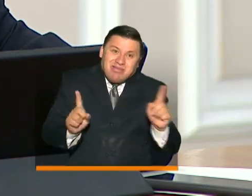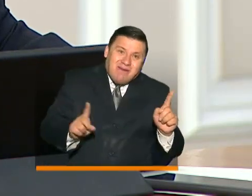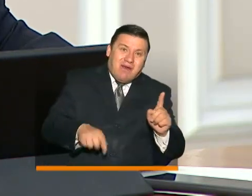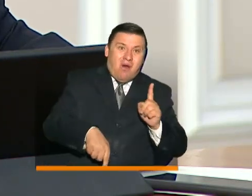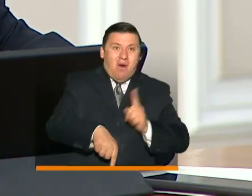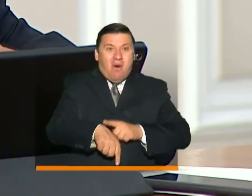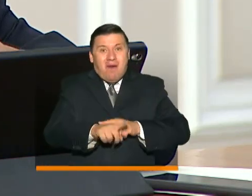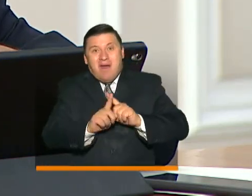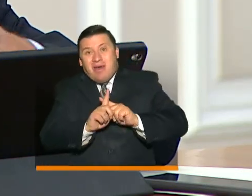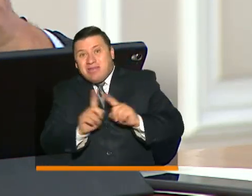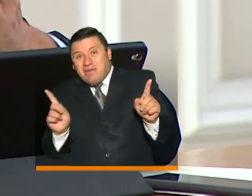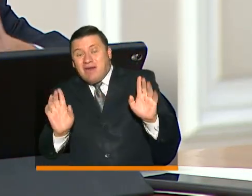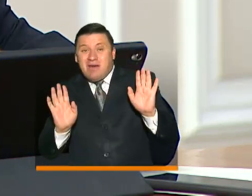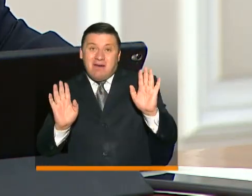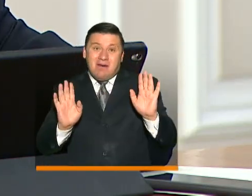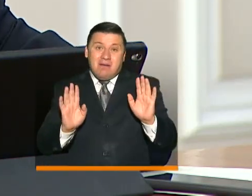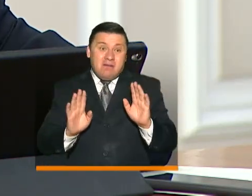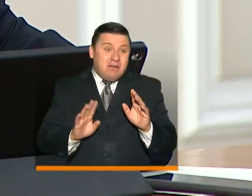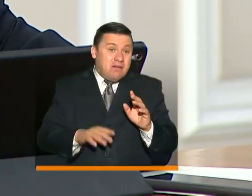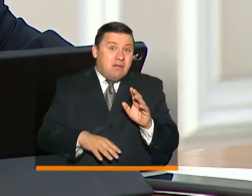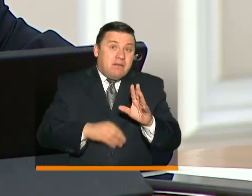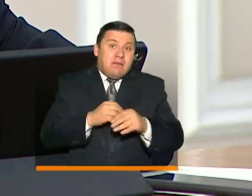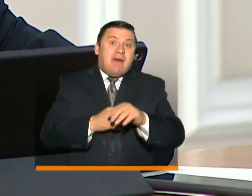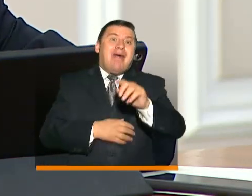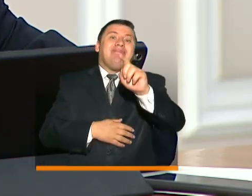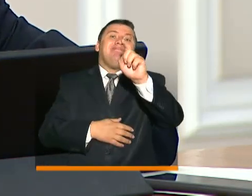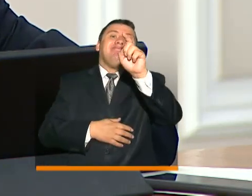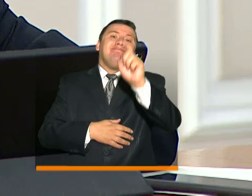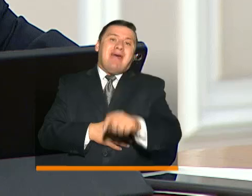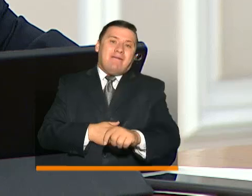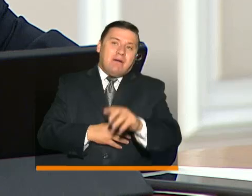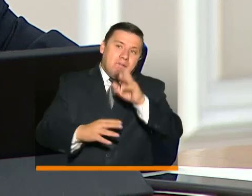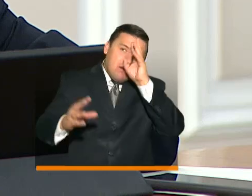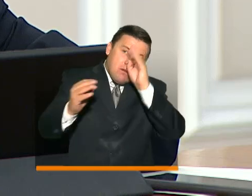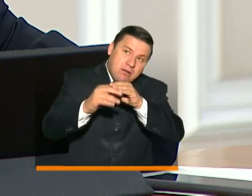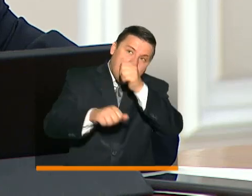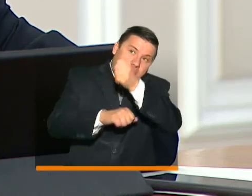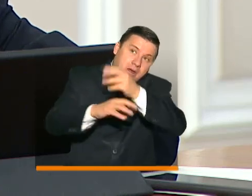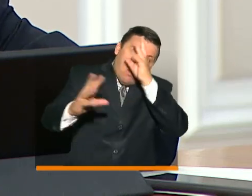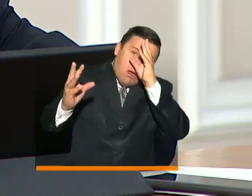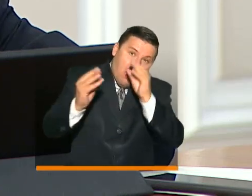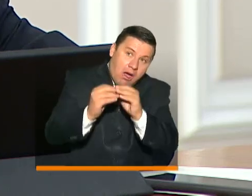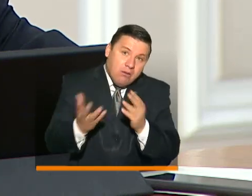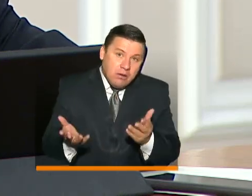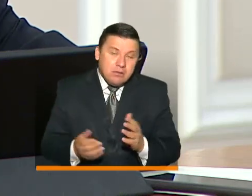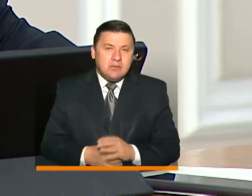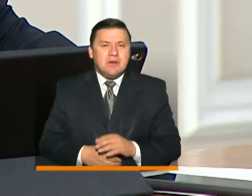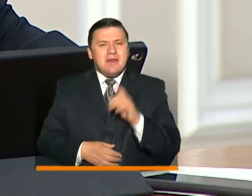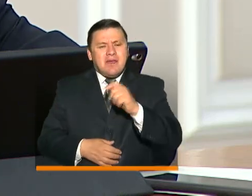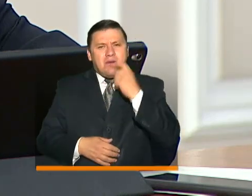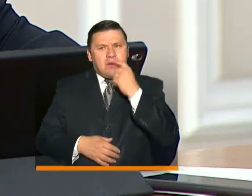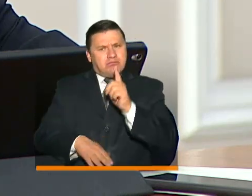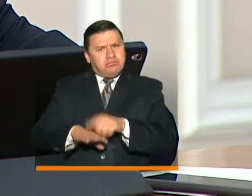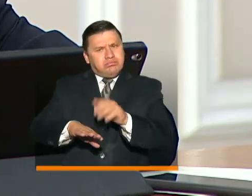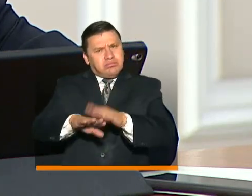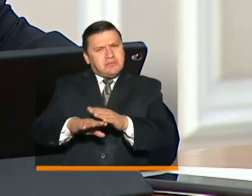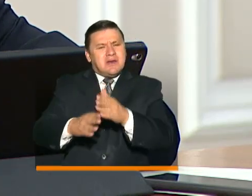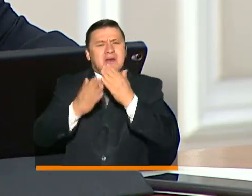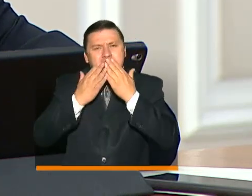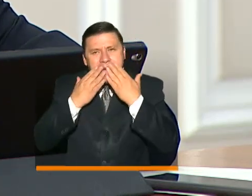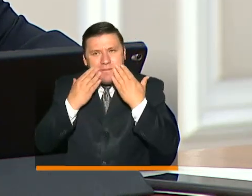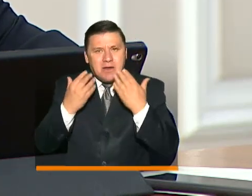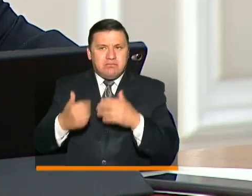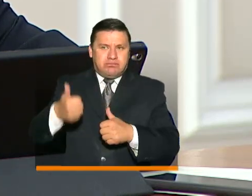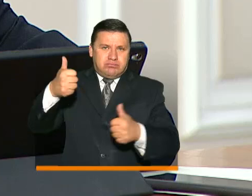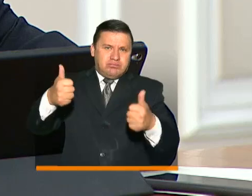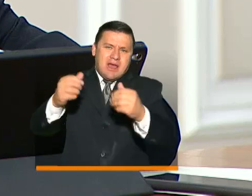a horas no adecuadas y demás, debe ser concertado. y también buscamos fraternalmente